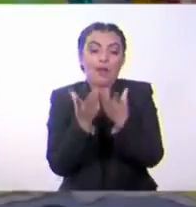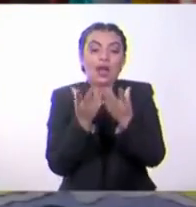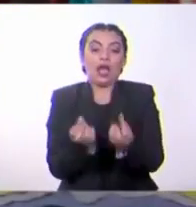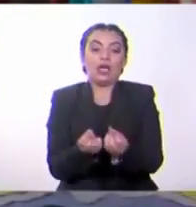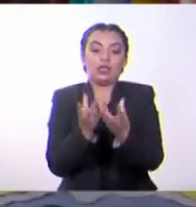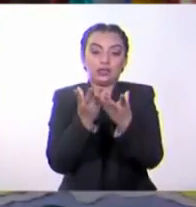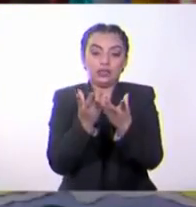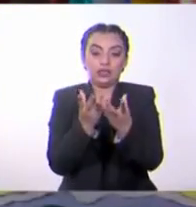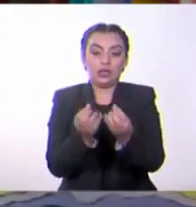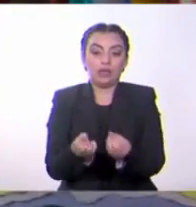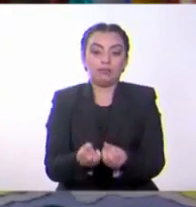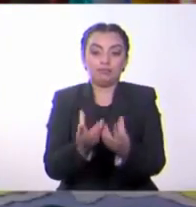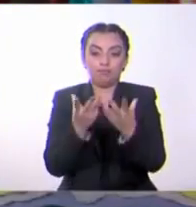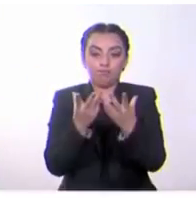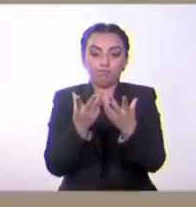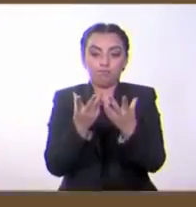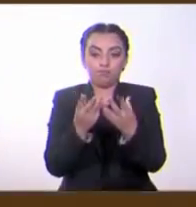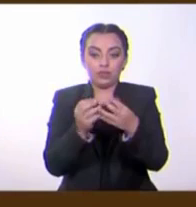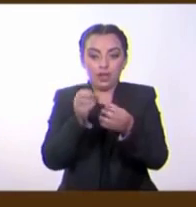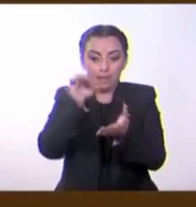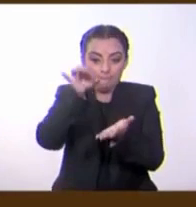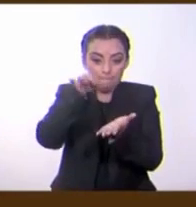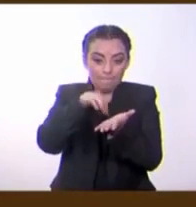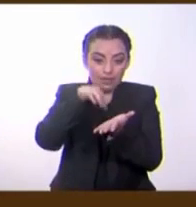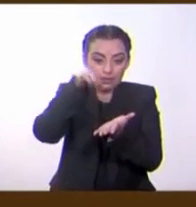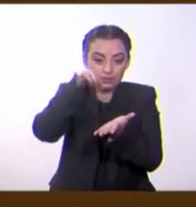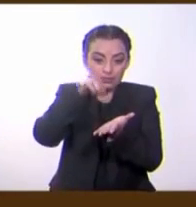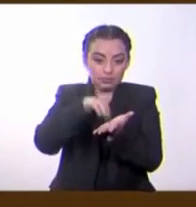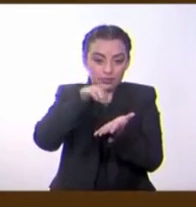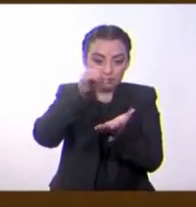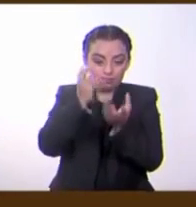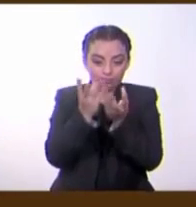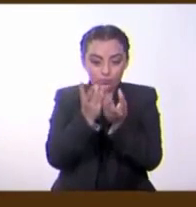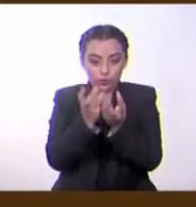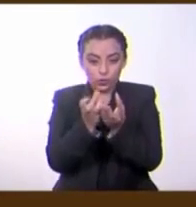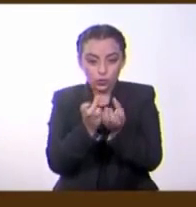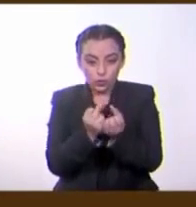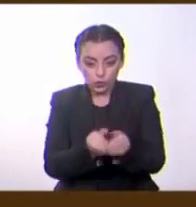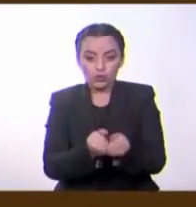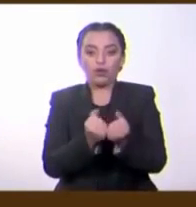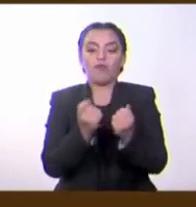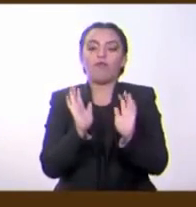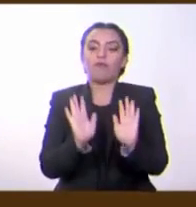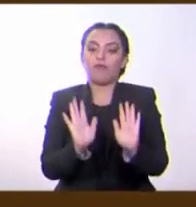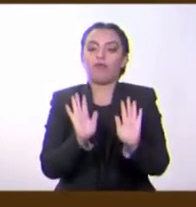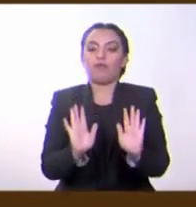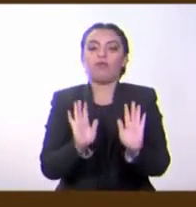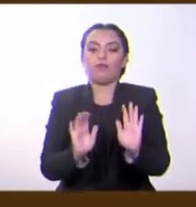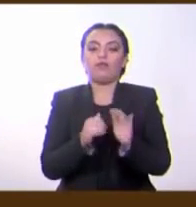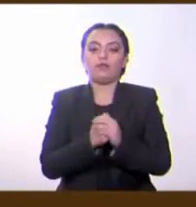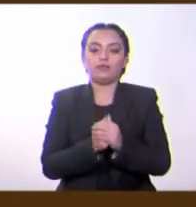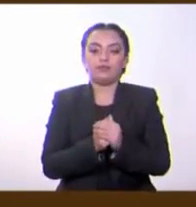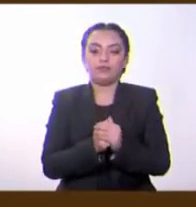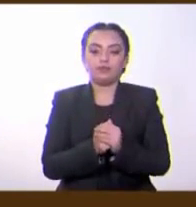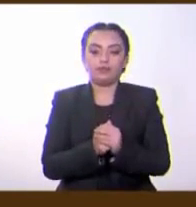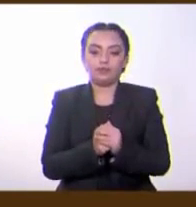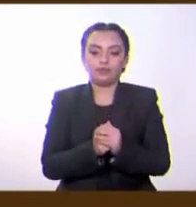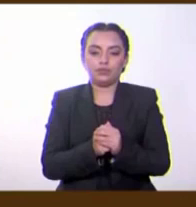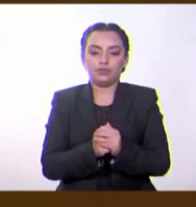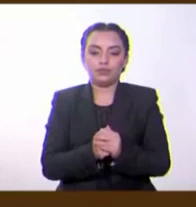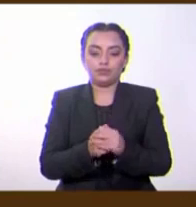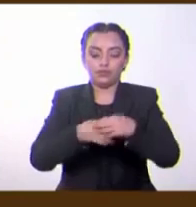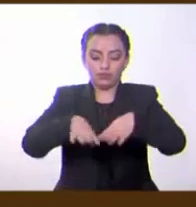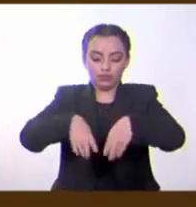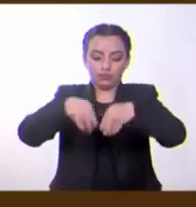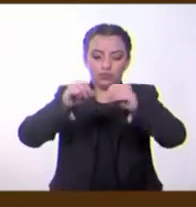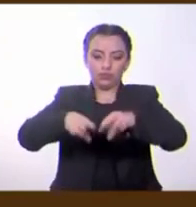mucho más en ser filtrada. Al no encontrar follaje en la materia del suelo, de